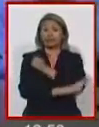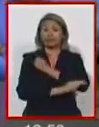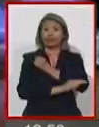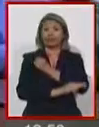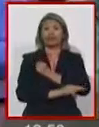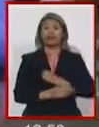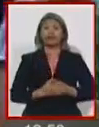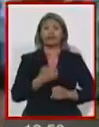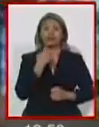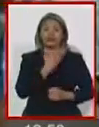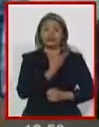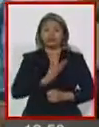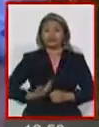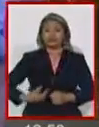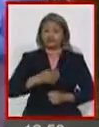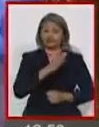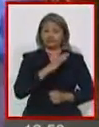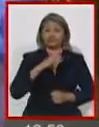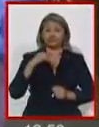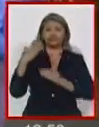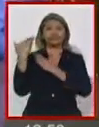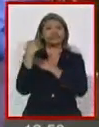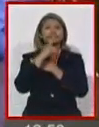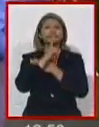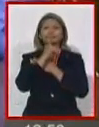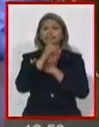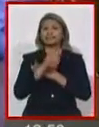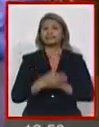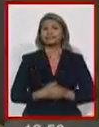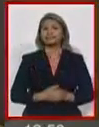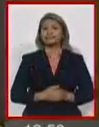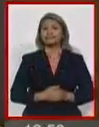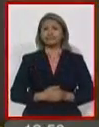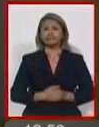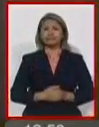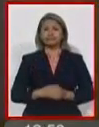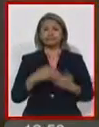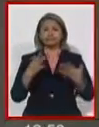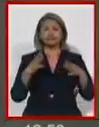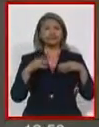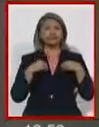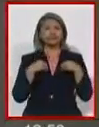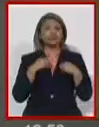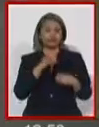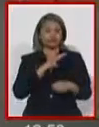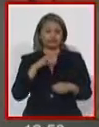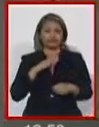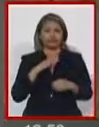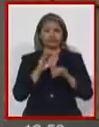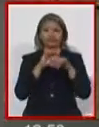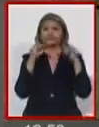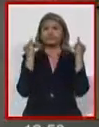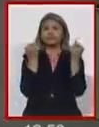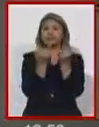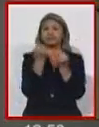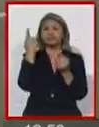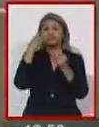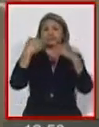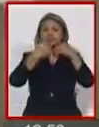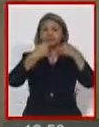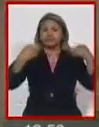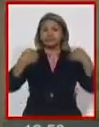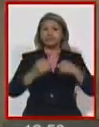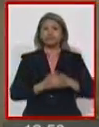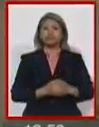nacional, esto según el presidente del Comité Pro Santa Cruz, aseguró de que fue tomada la medida por un comité interinstitucional